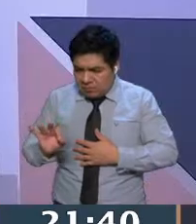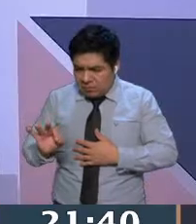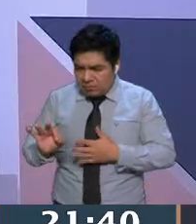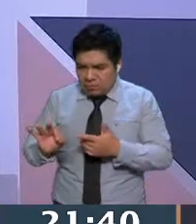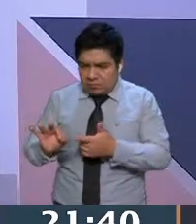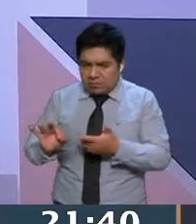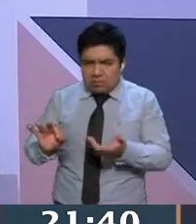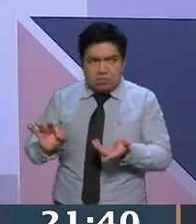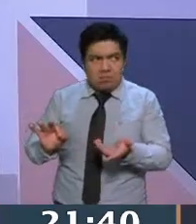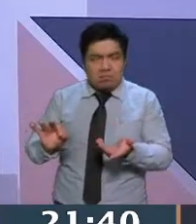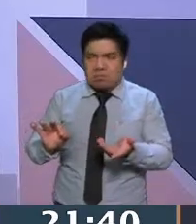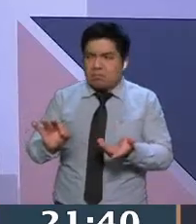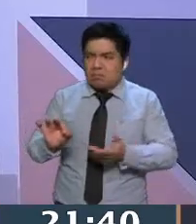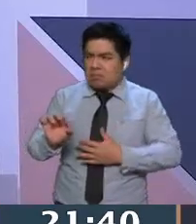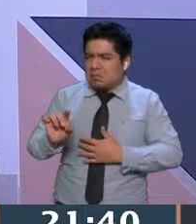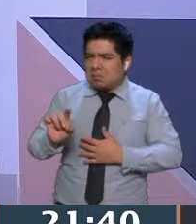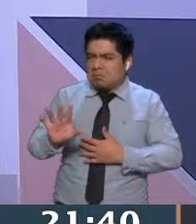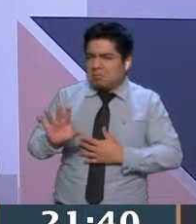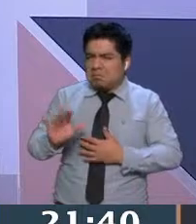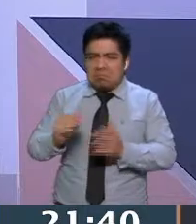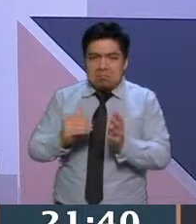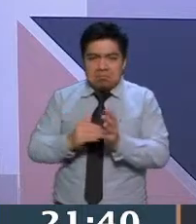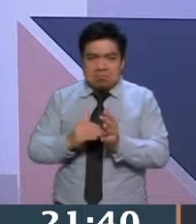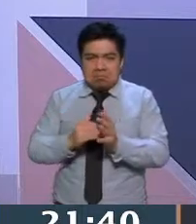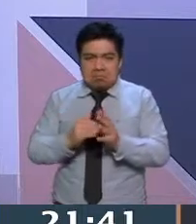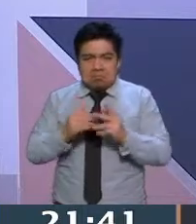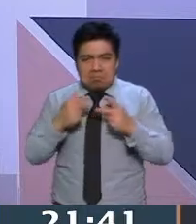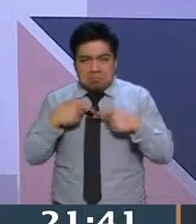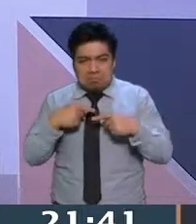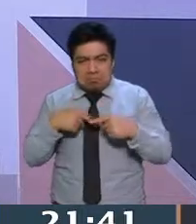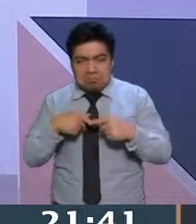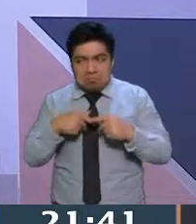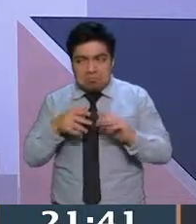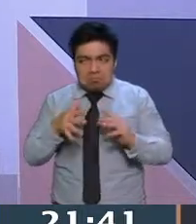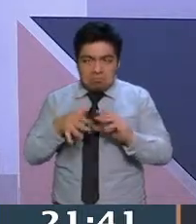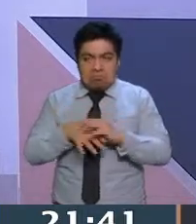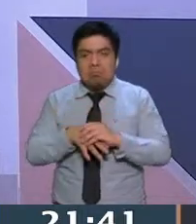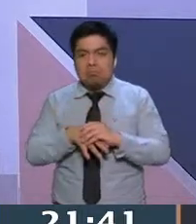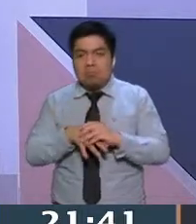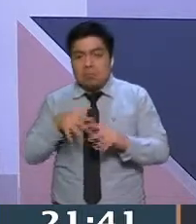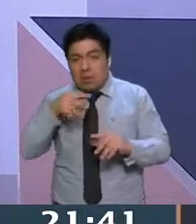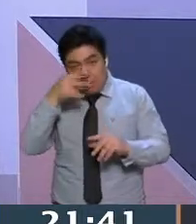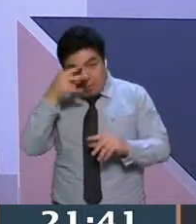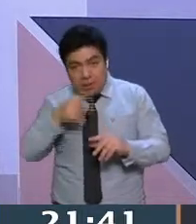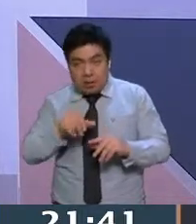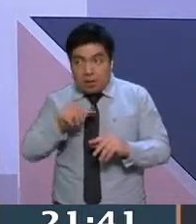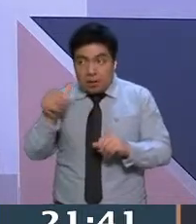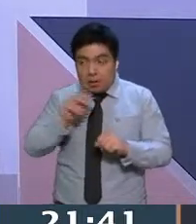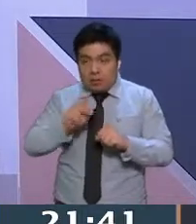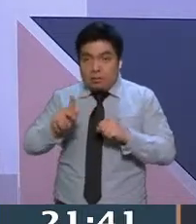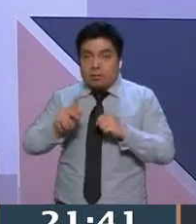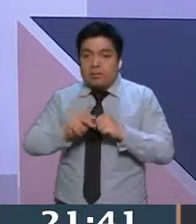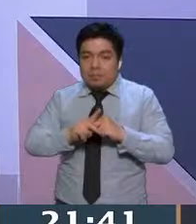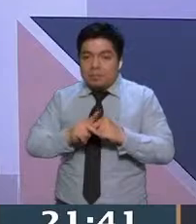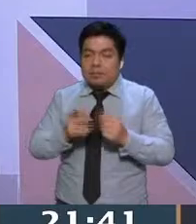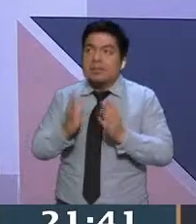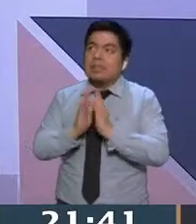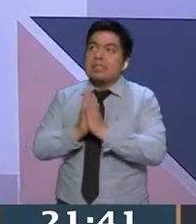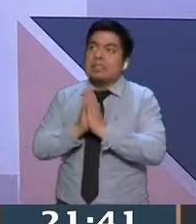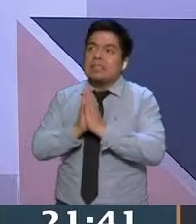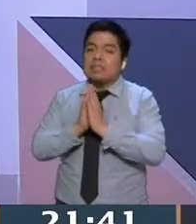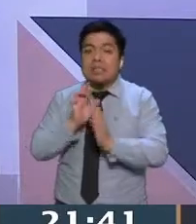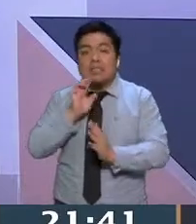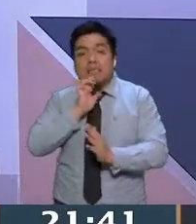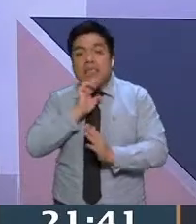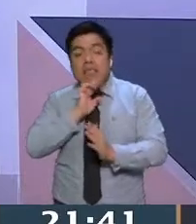de unos 35 millones de personas, ¿eh? Y es más, no estoy incluyendo mexicanos en el extranjero, que apúrense a inscribirse